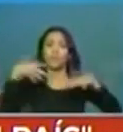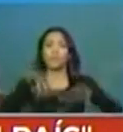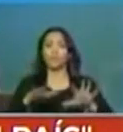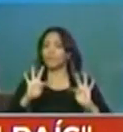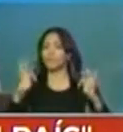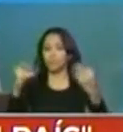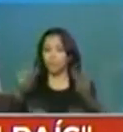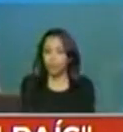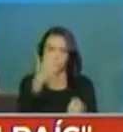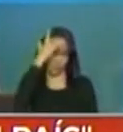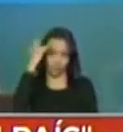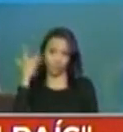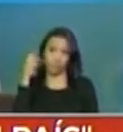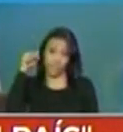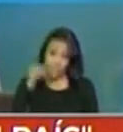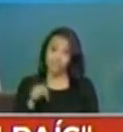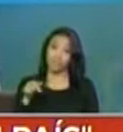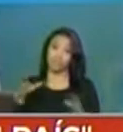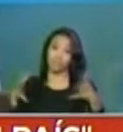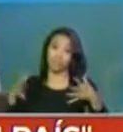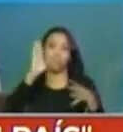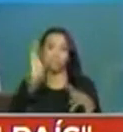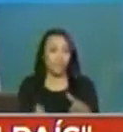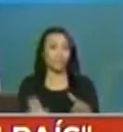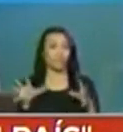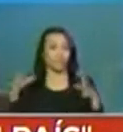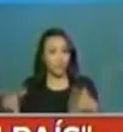la inclusión de todos los ciudadanos. Y ese Brasil